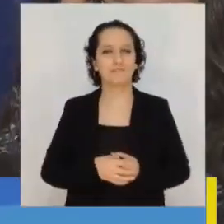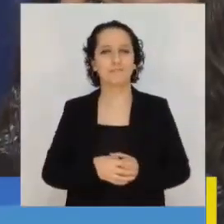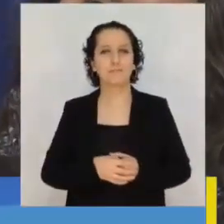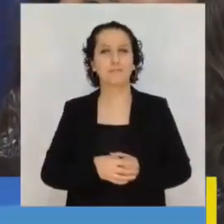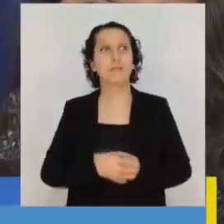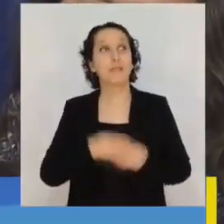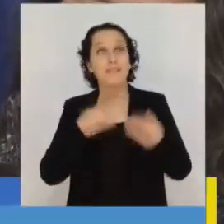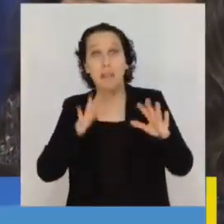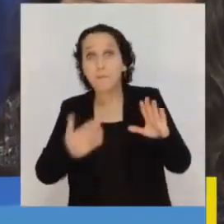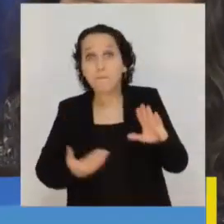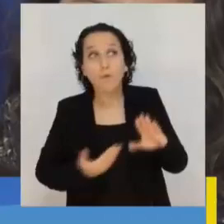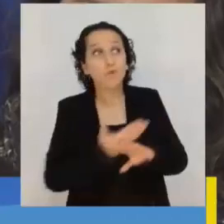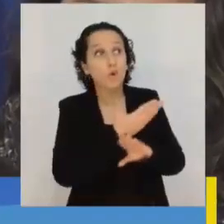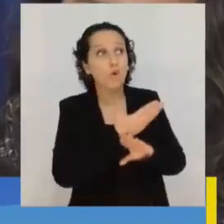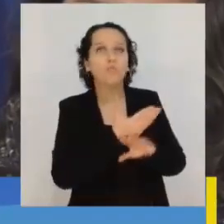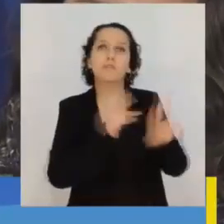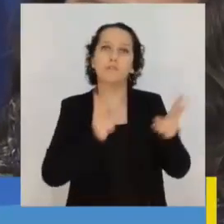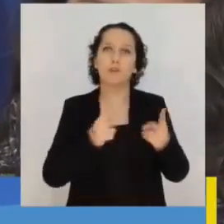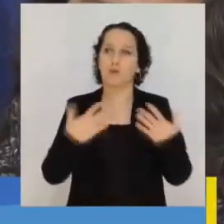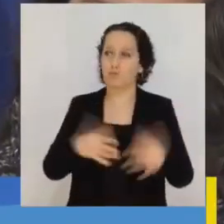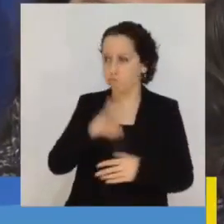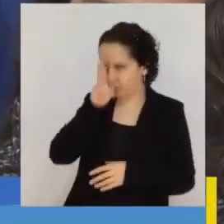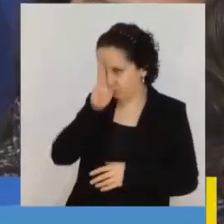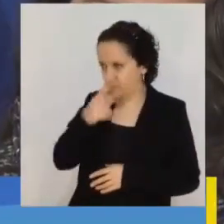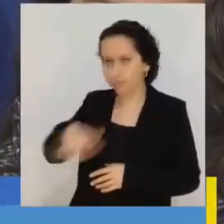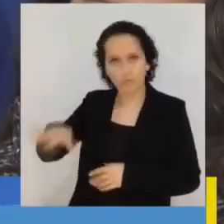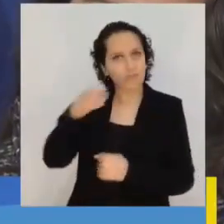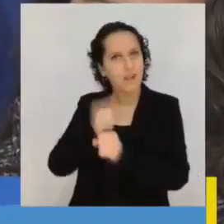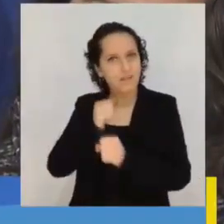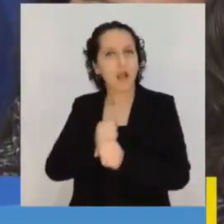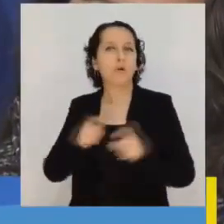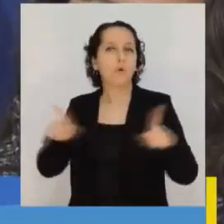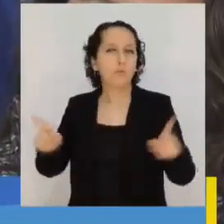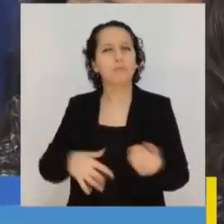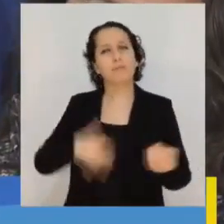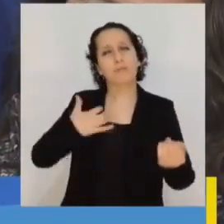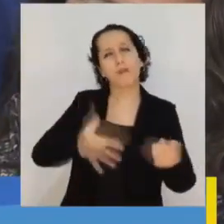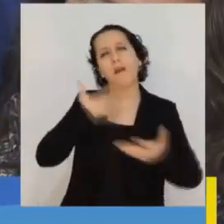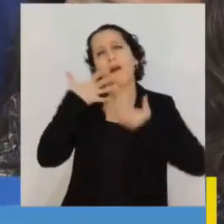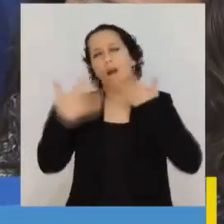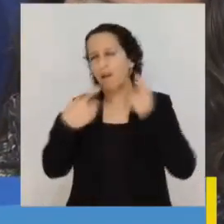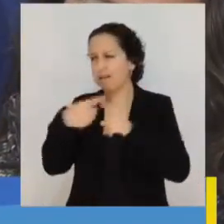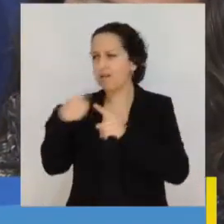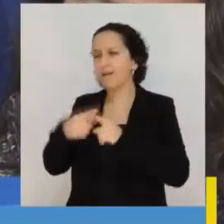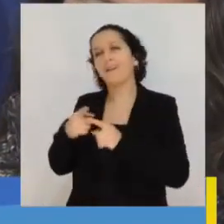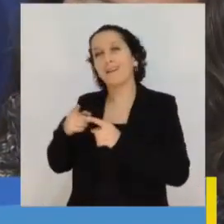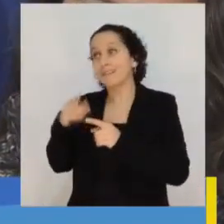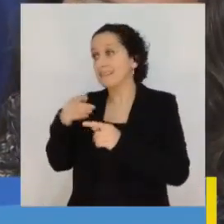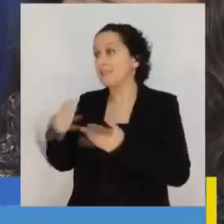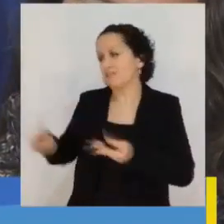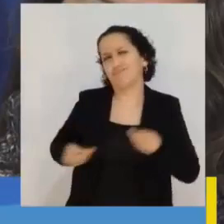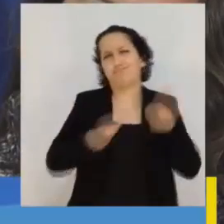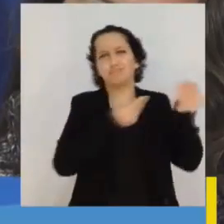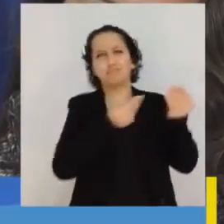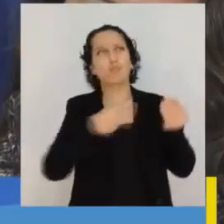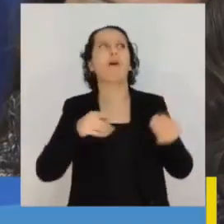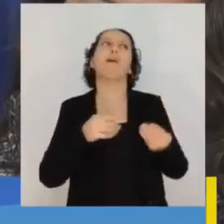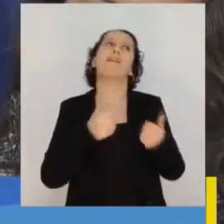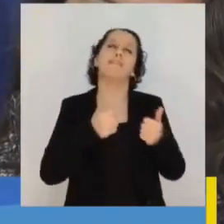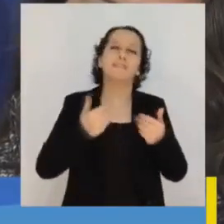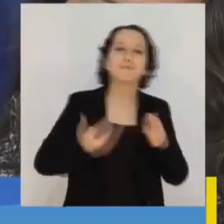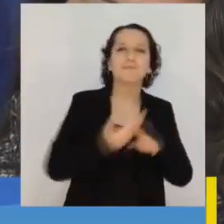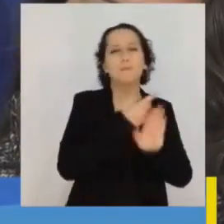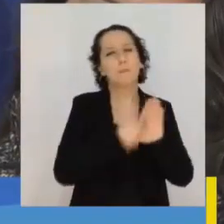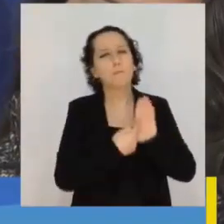el solo hecho de postular ya reconoce el trabajo que se realiza de parte de los artistas también en este territorio. ¿Y qué va a significar esto? Que visibilicemos la